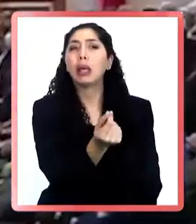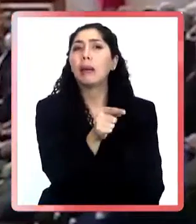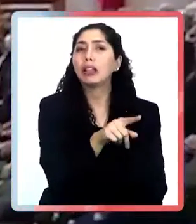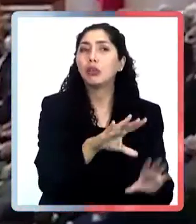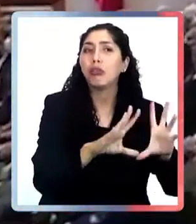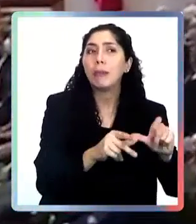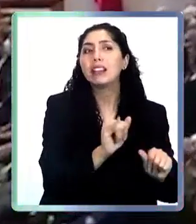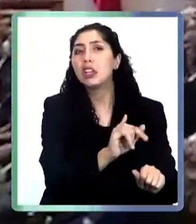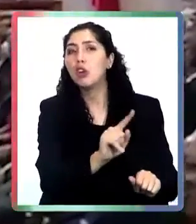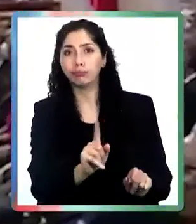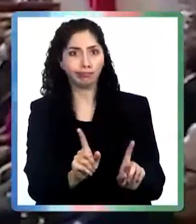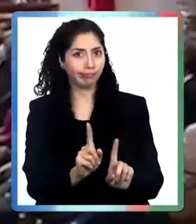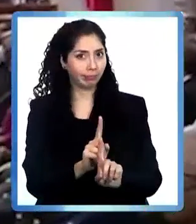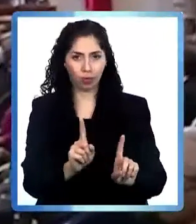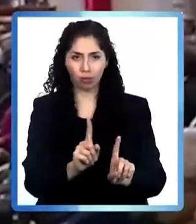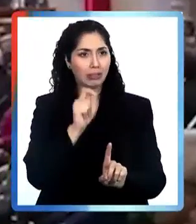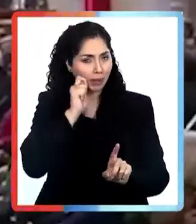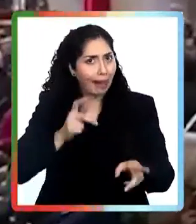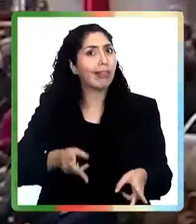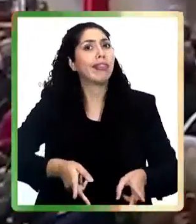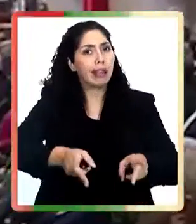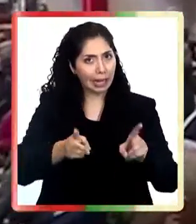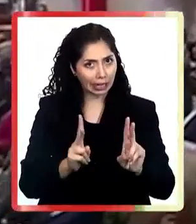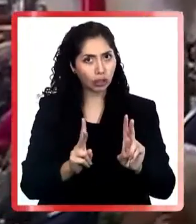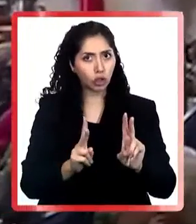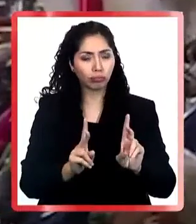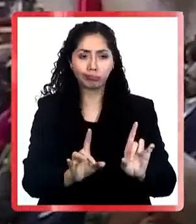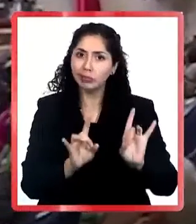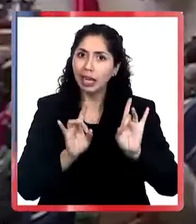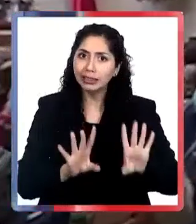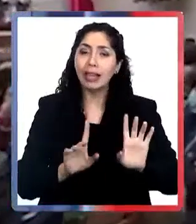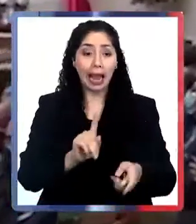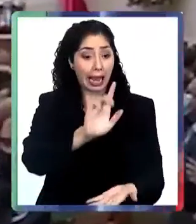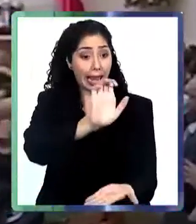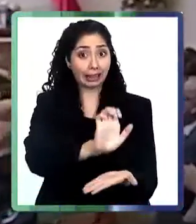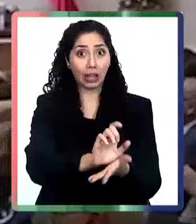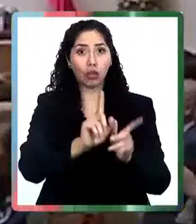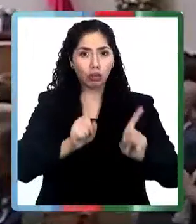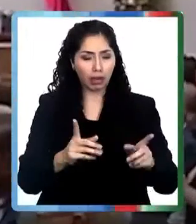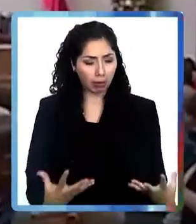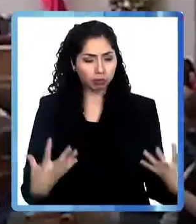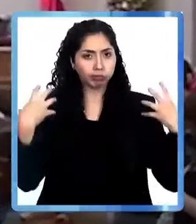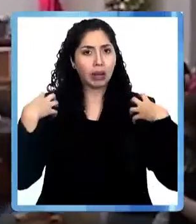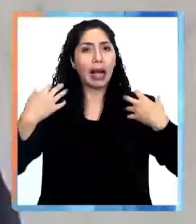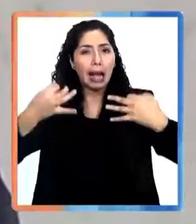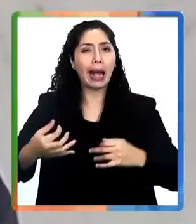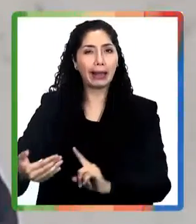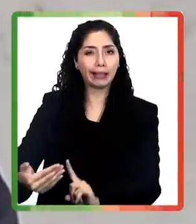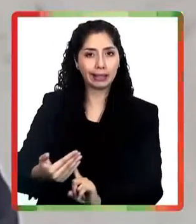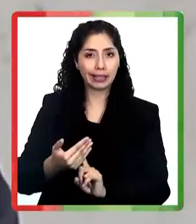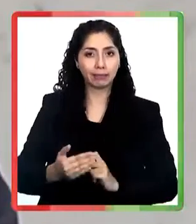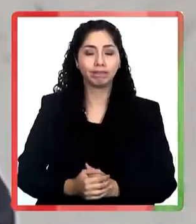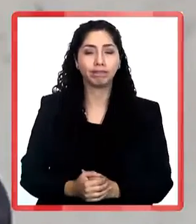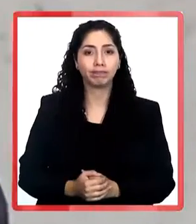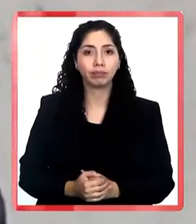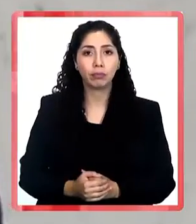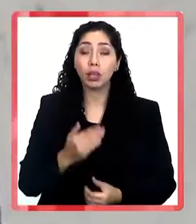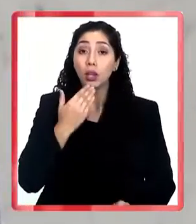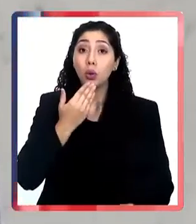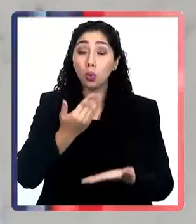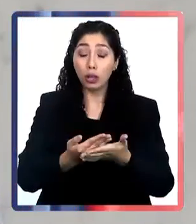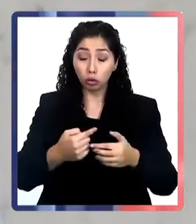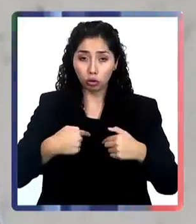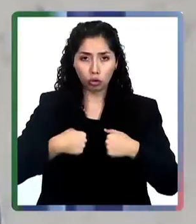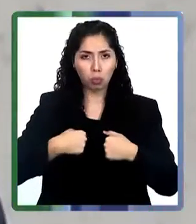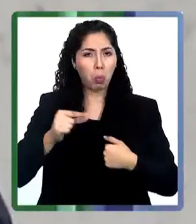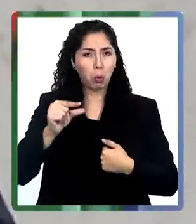tiene tu familia son derechos y como tales el estado tiene el deber de garantizar los cuando estuve